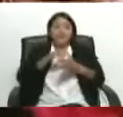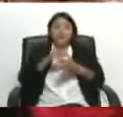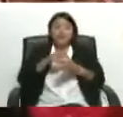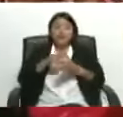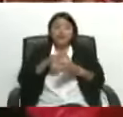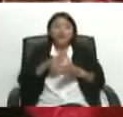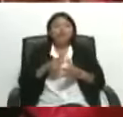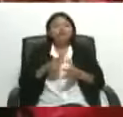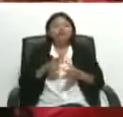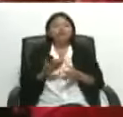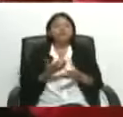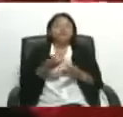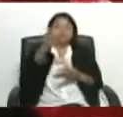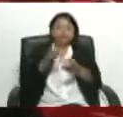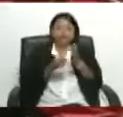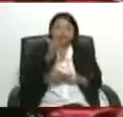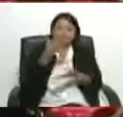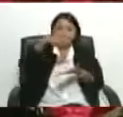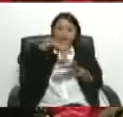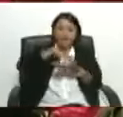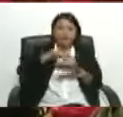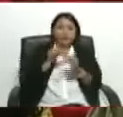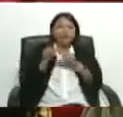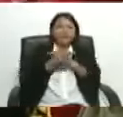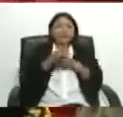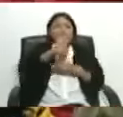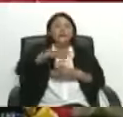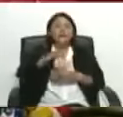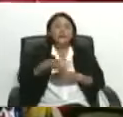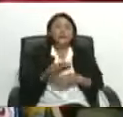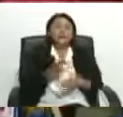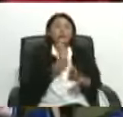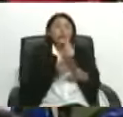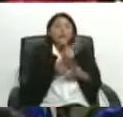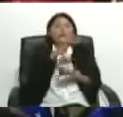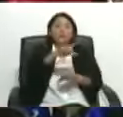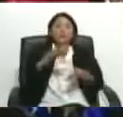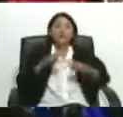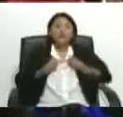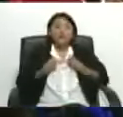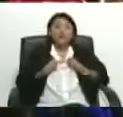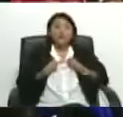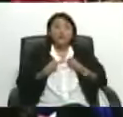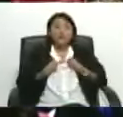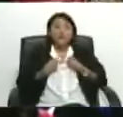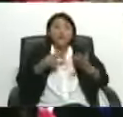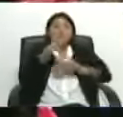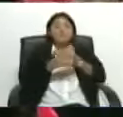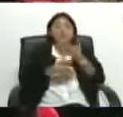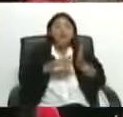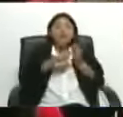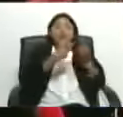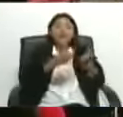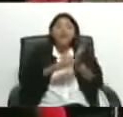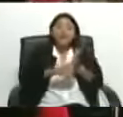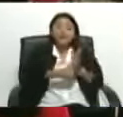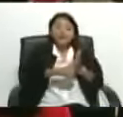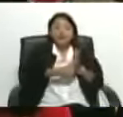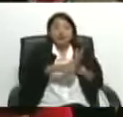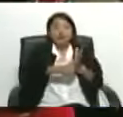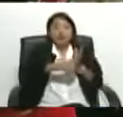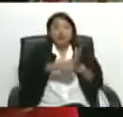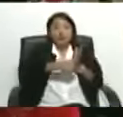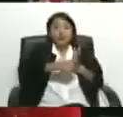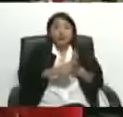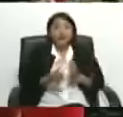crear el Estado Guayana Esequiba. Proteger con un plan a los ciudadanos actuales y a los futuros,